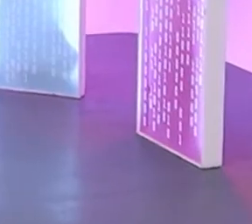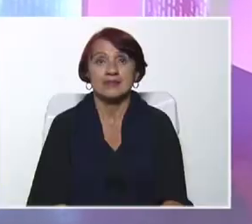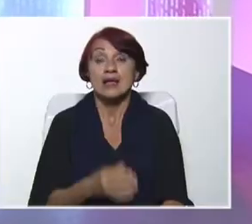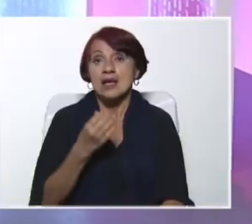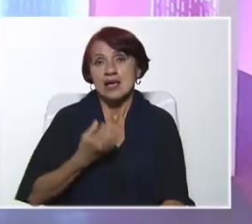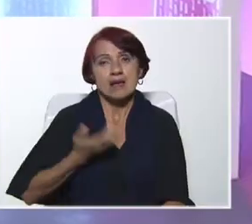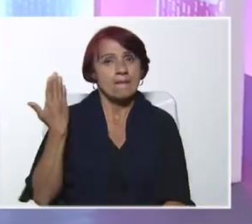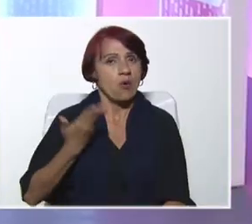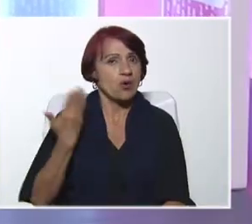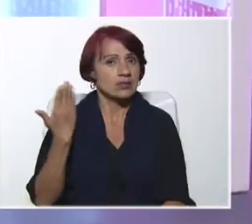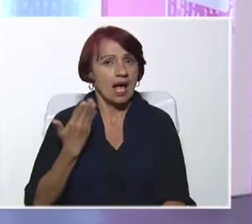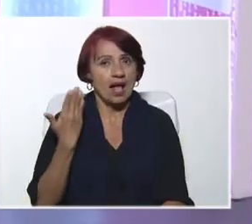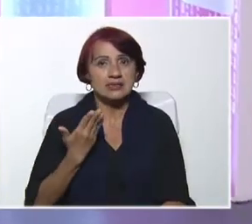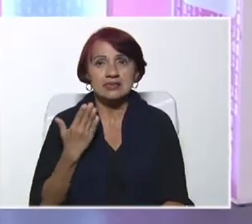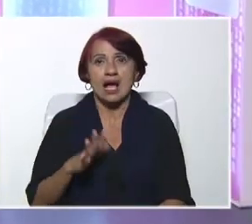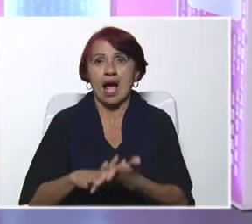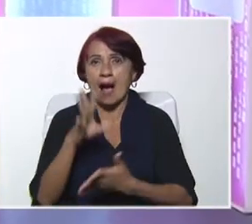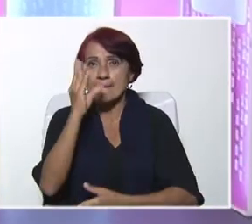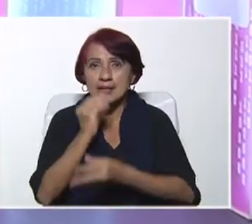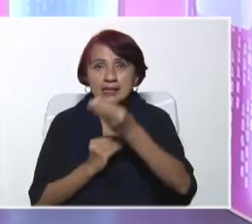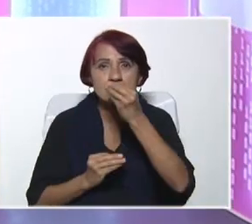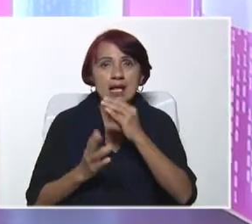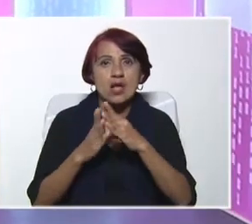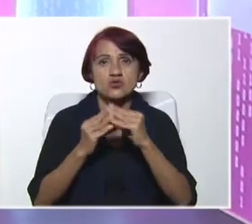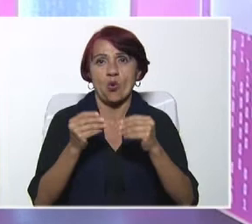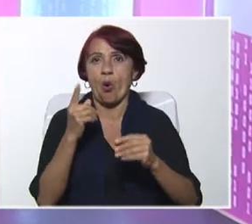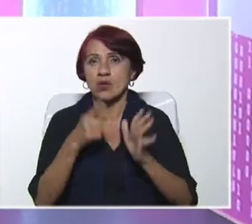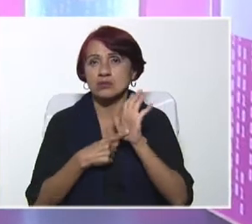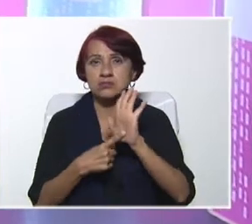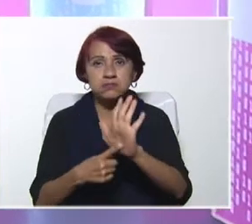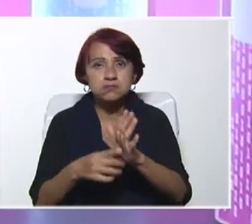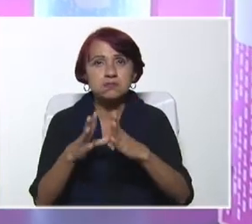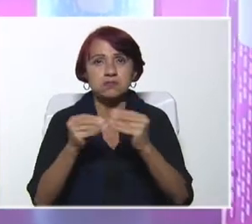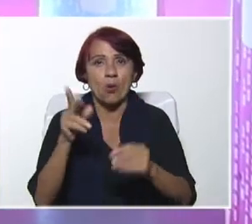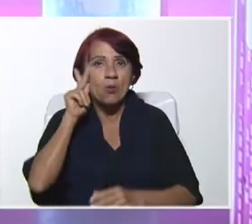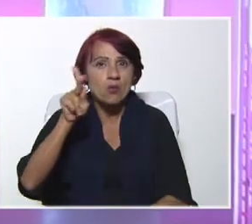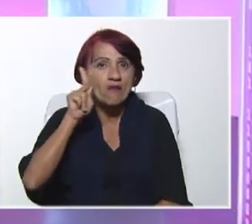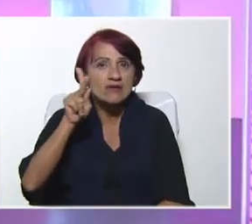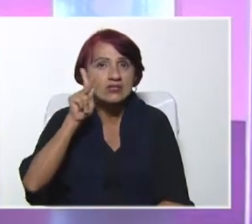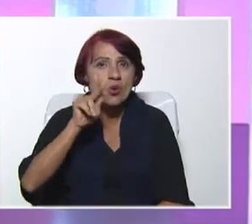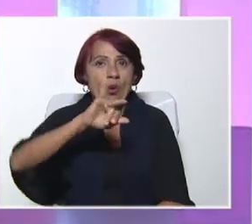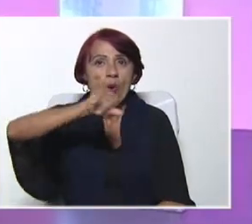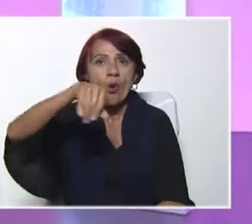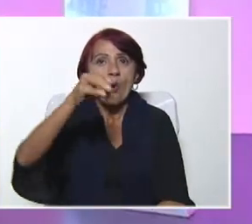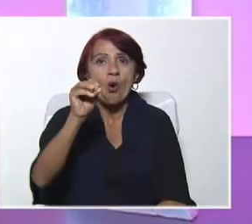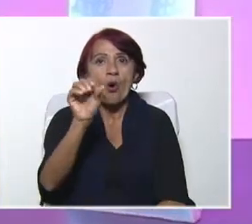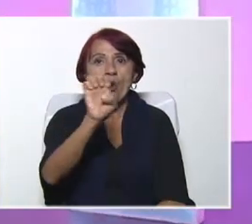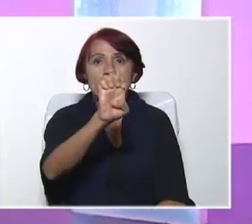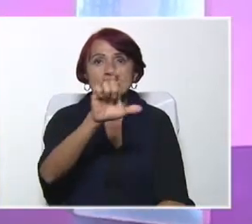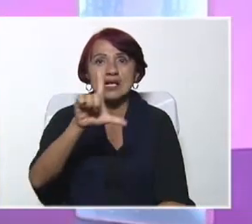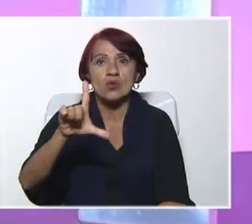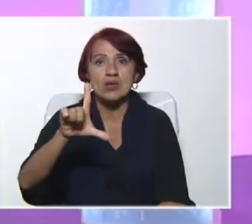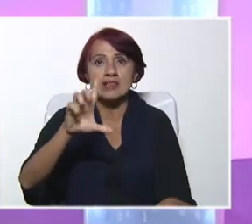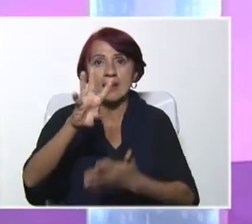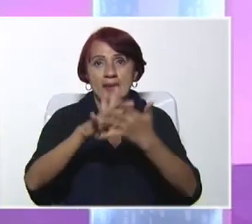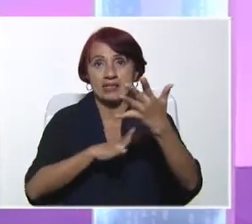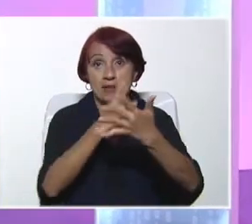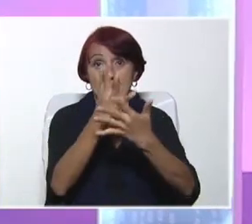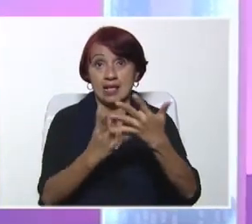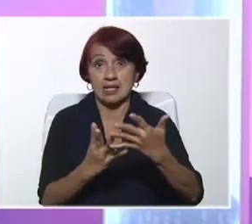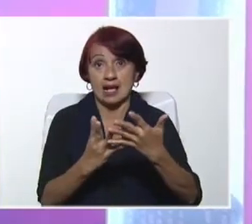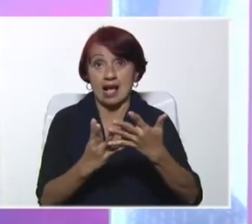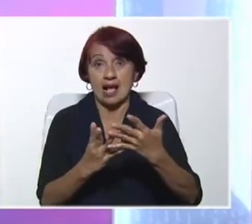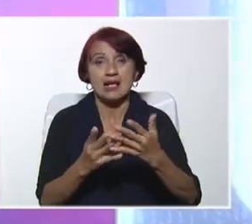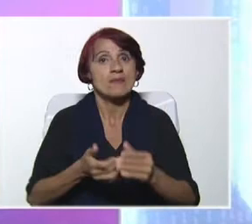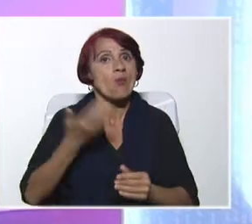Muy importante seguir todas las asignaciones que nos acaba de compartir el profesor José Luis Maita en esta clase de